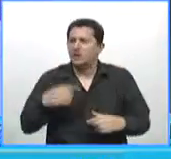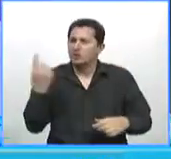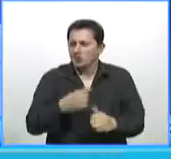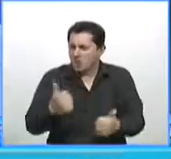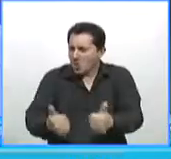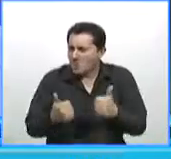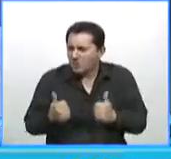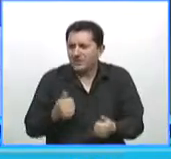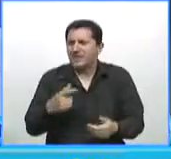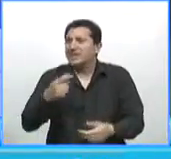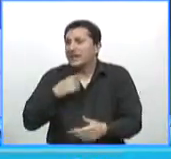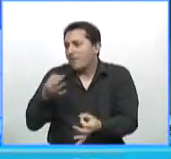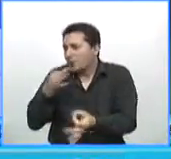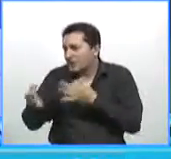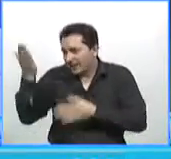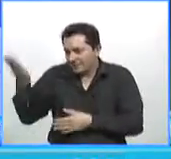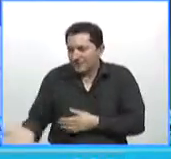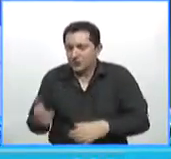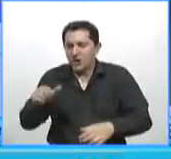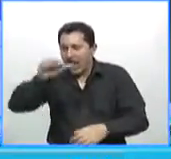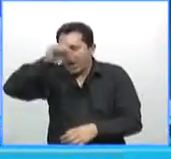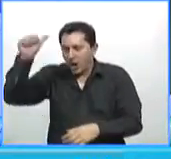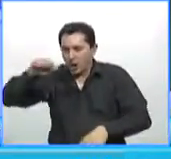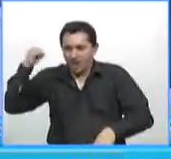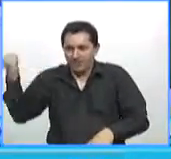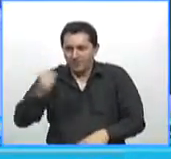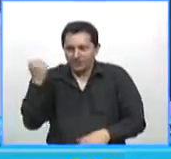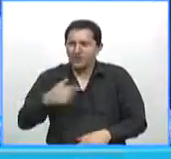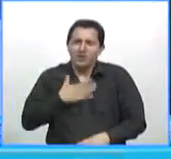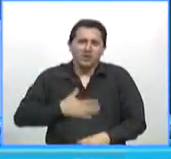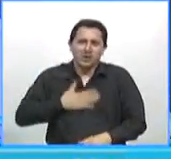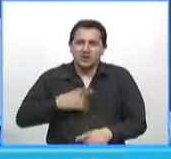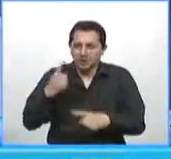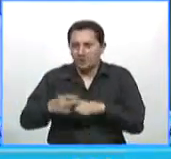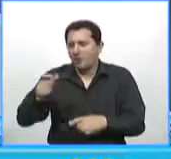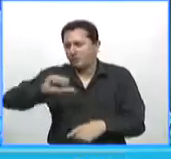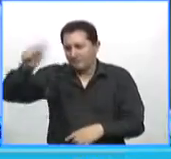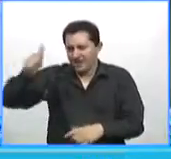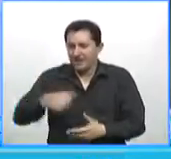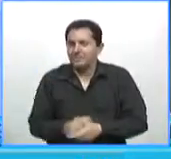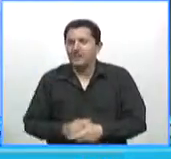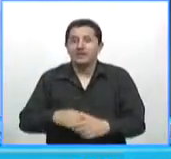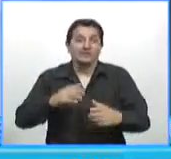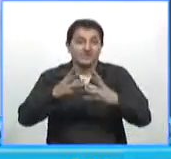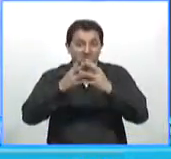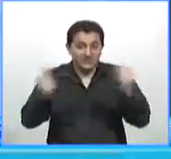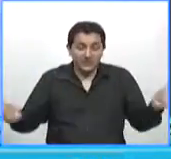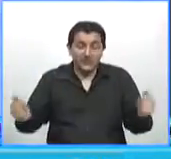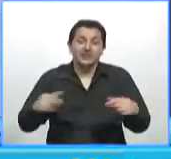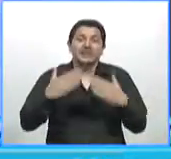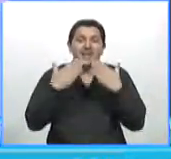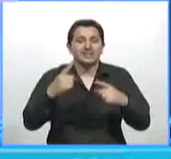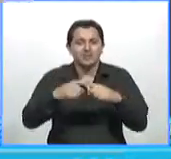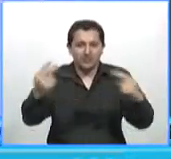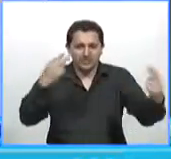Queríamos charlar con una de las leonas más importantes porque justamente estamos muy contentos por el logro que obtuvieron. Hasta aquí hemos llegado. Gracias por acompañarnos. Chau,